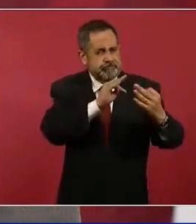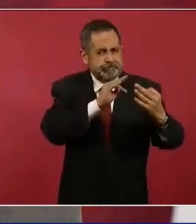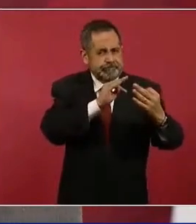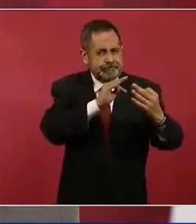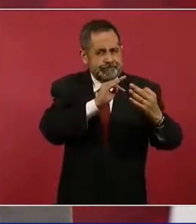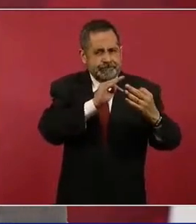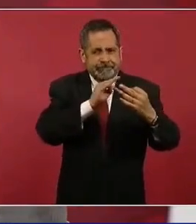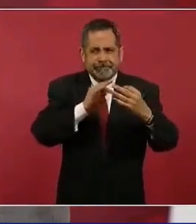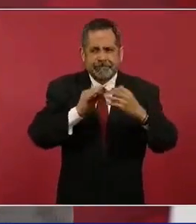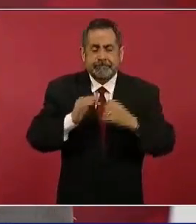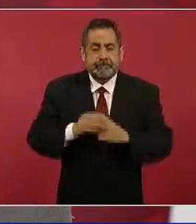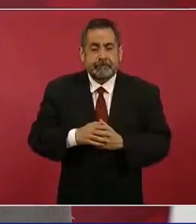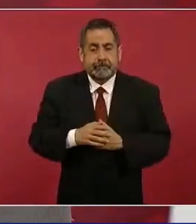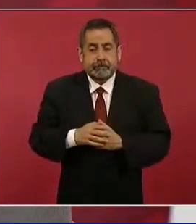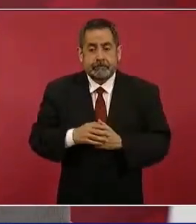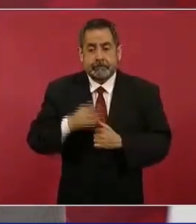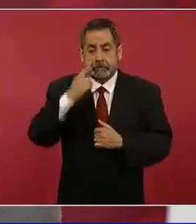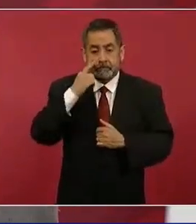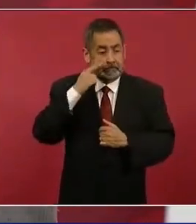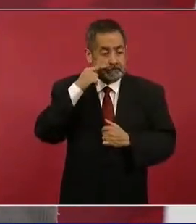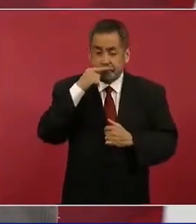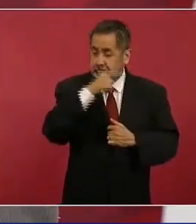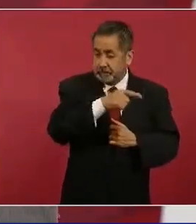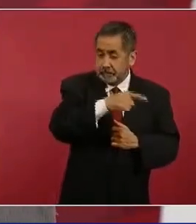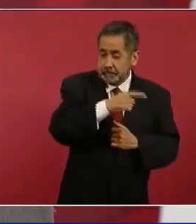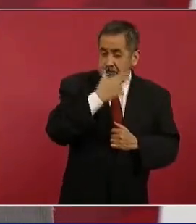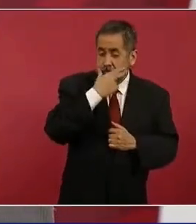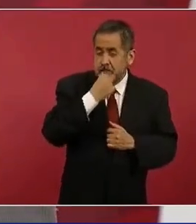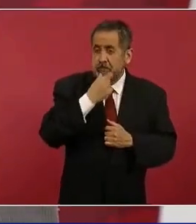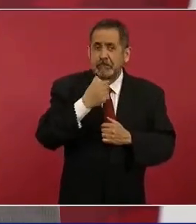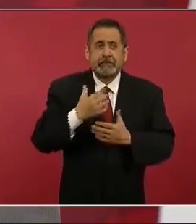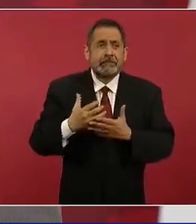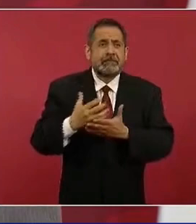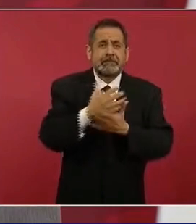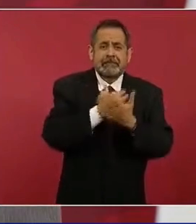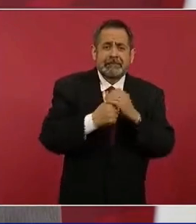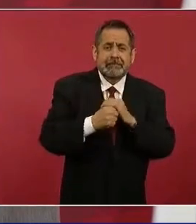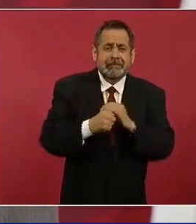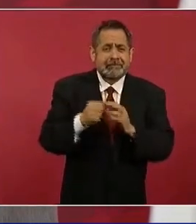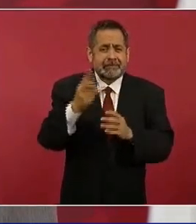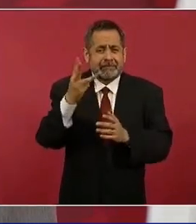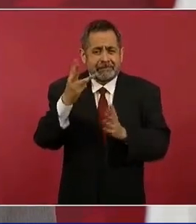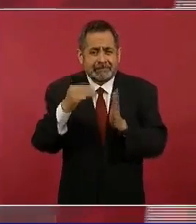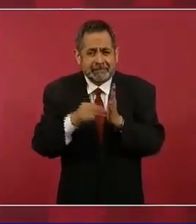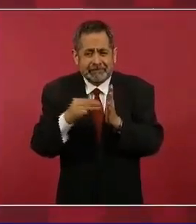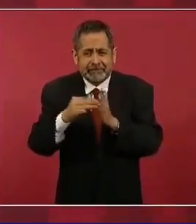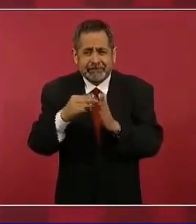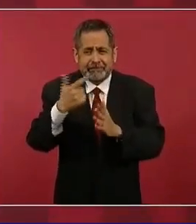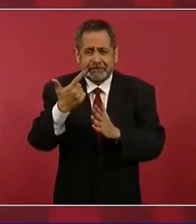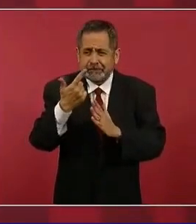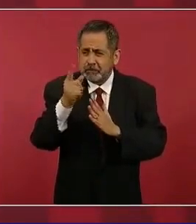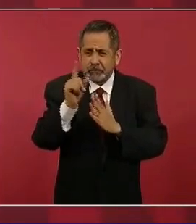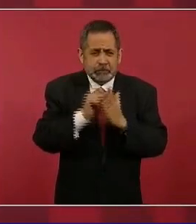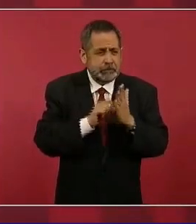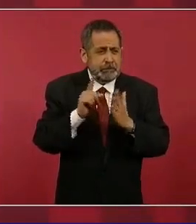pues fíjate que este señor gana 3 millones de pesos mensuales.